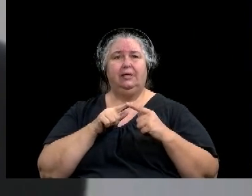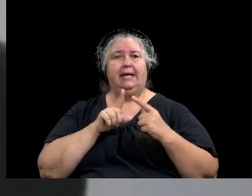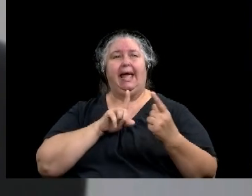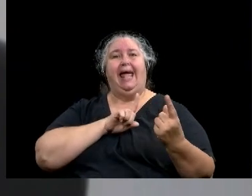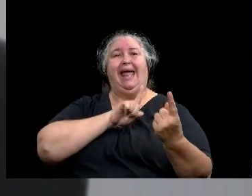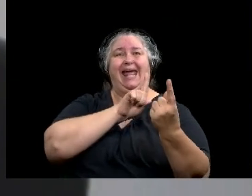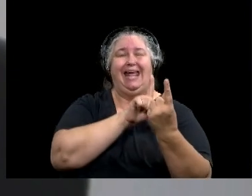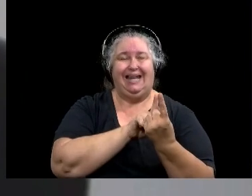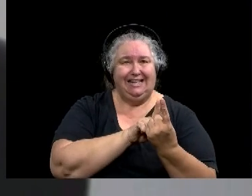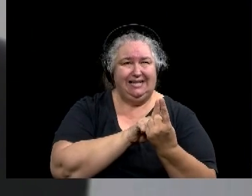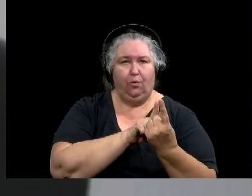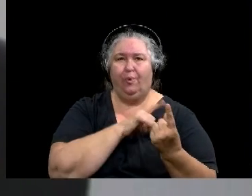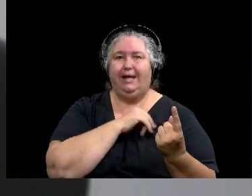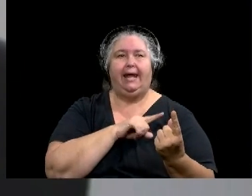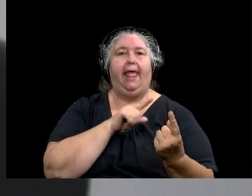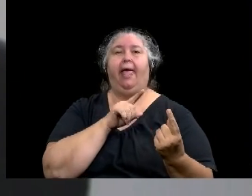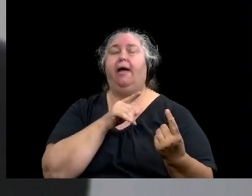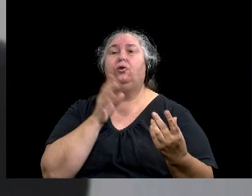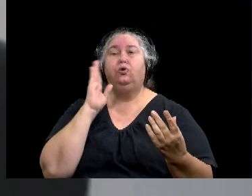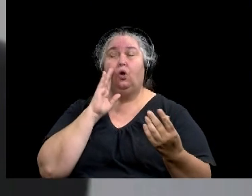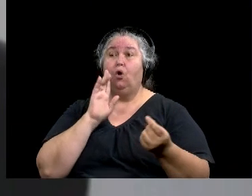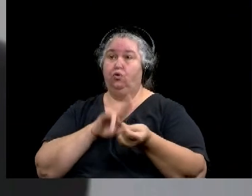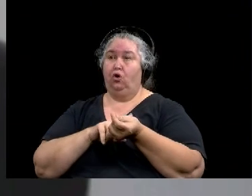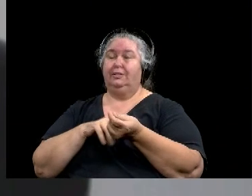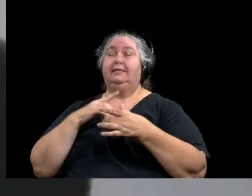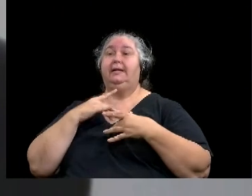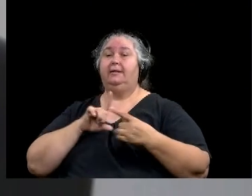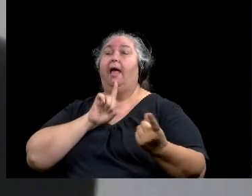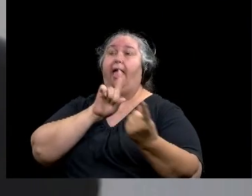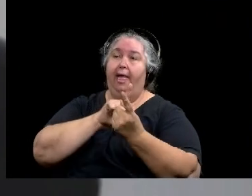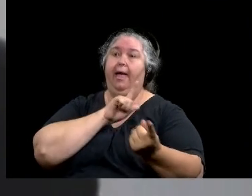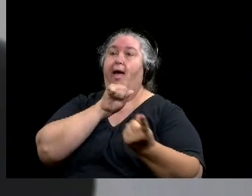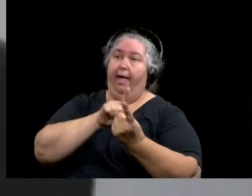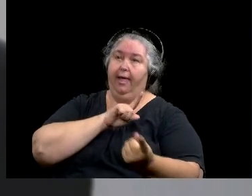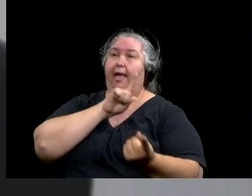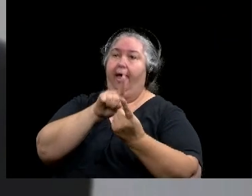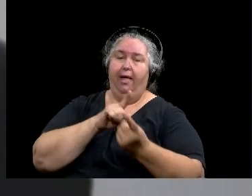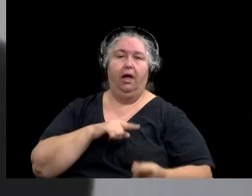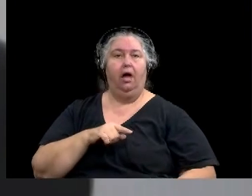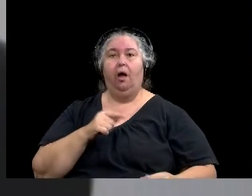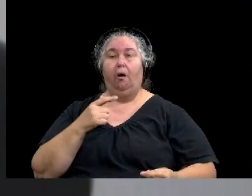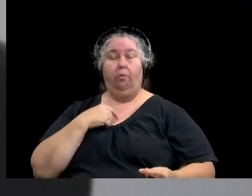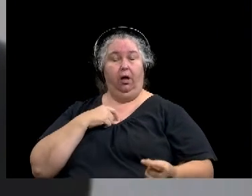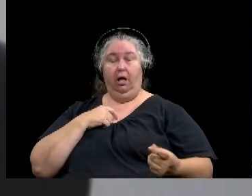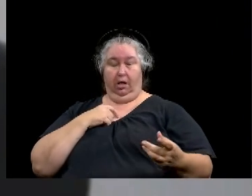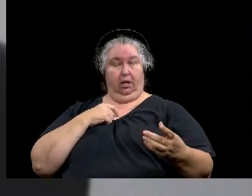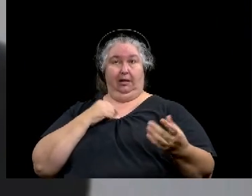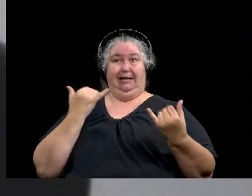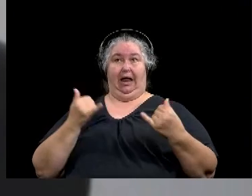momentos es imponente qué inminente qué